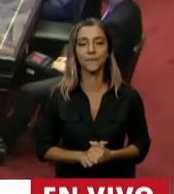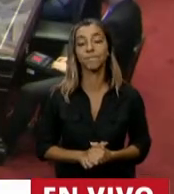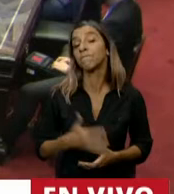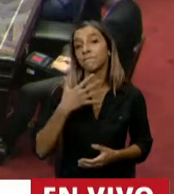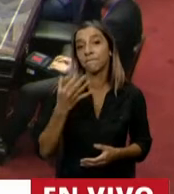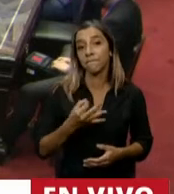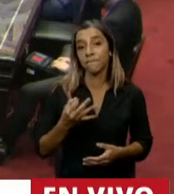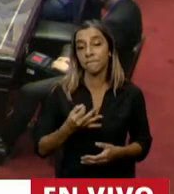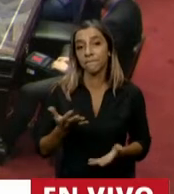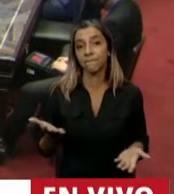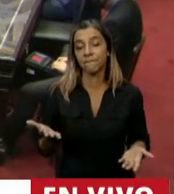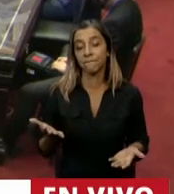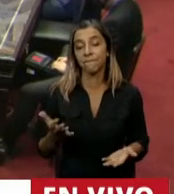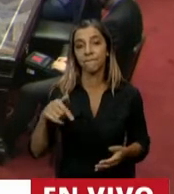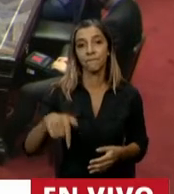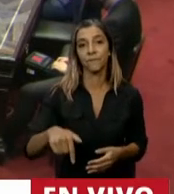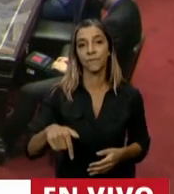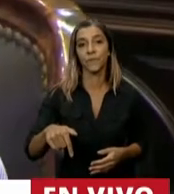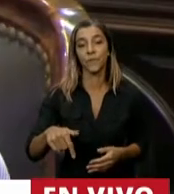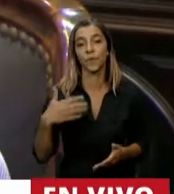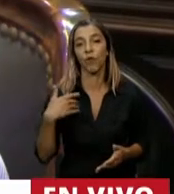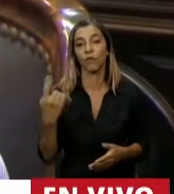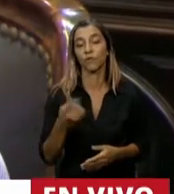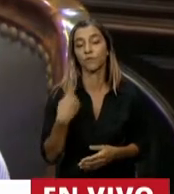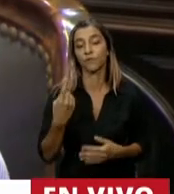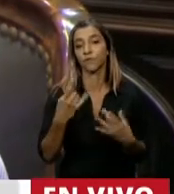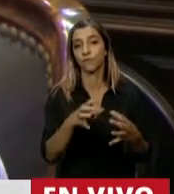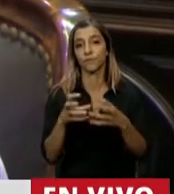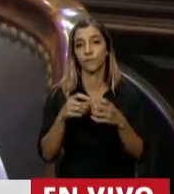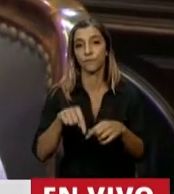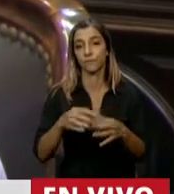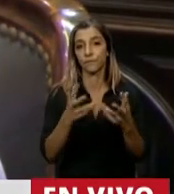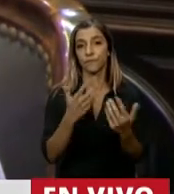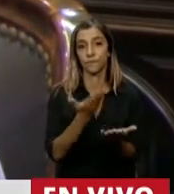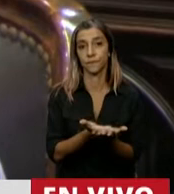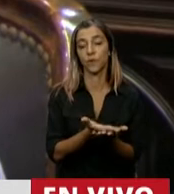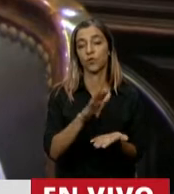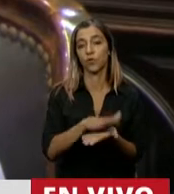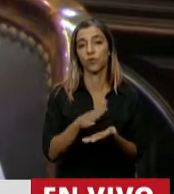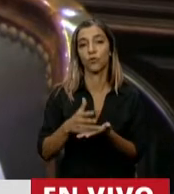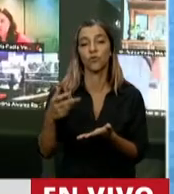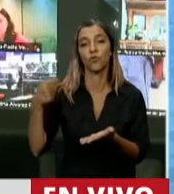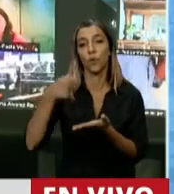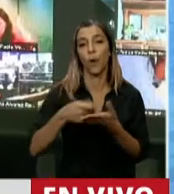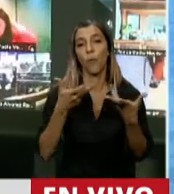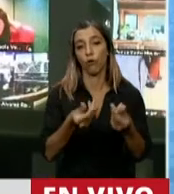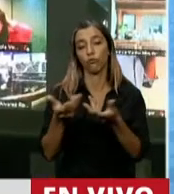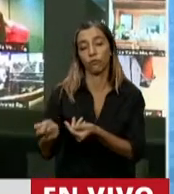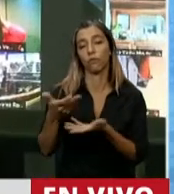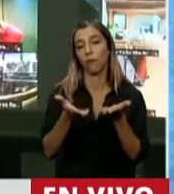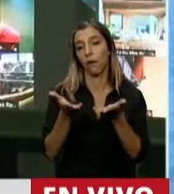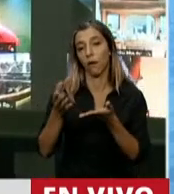la verdad que hoy debatir este proyecto de aporte solidario y extraordinaria a la grande